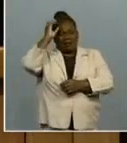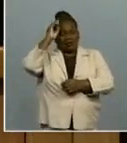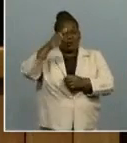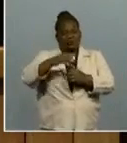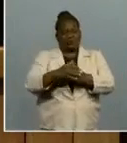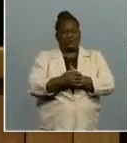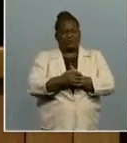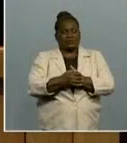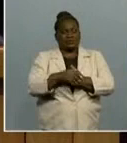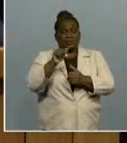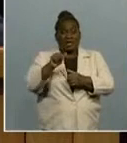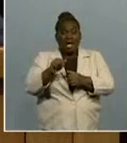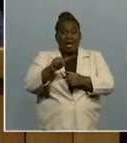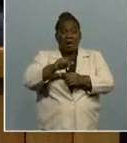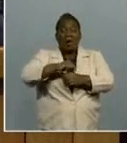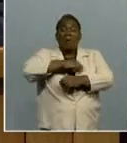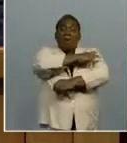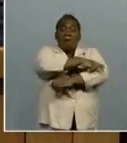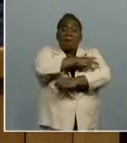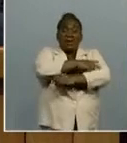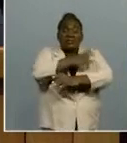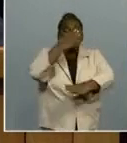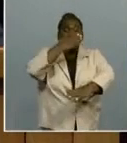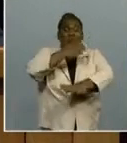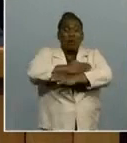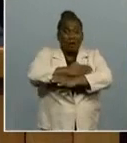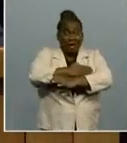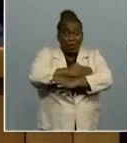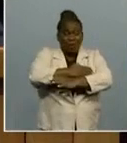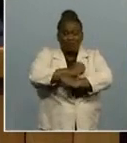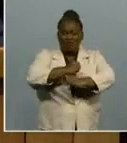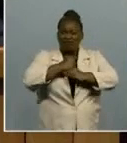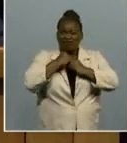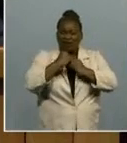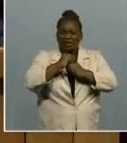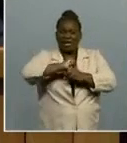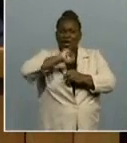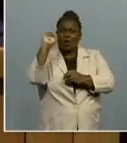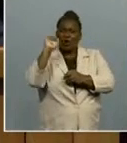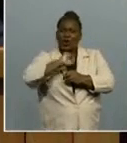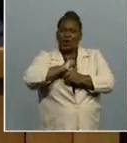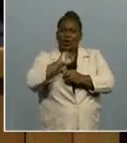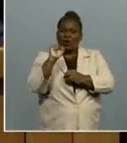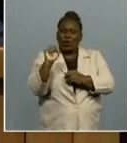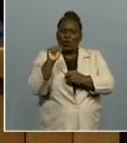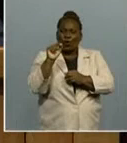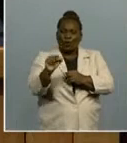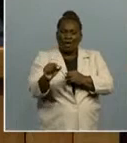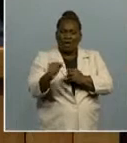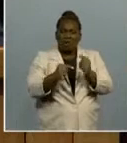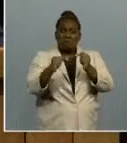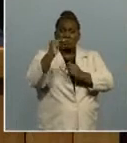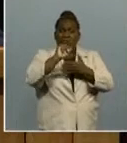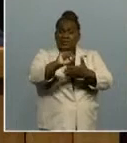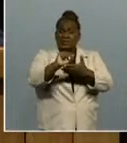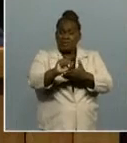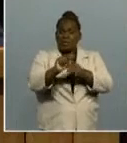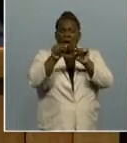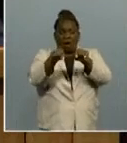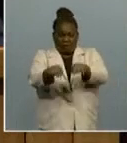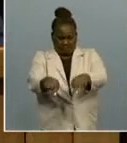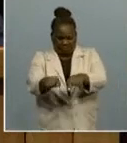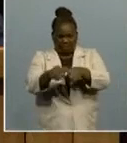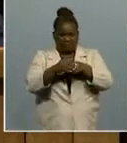que un país bloqueado hasta límites perversos haya logrado sostener la vitalidad de sus principales servicios